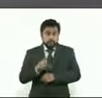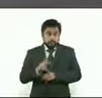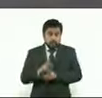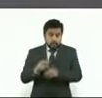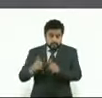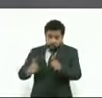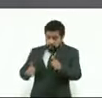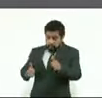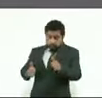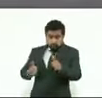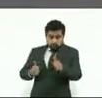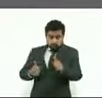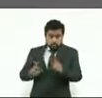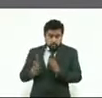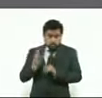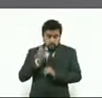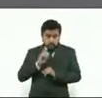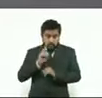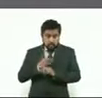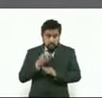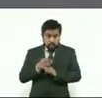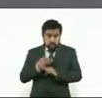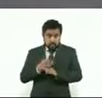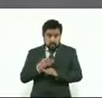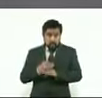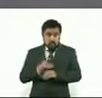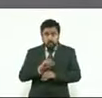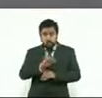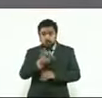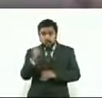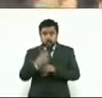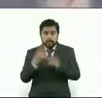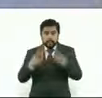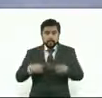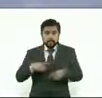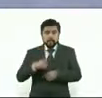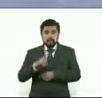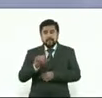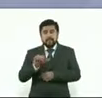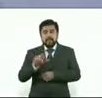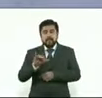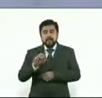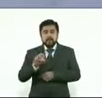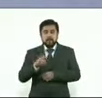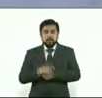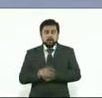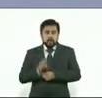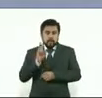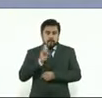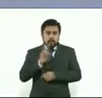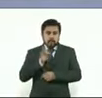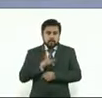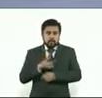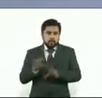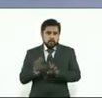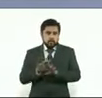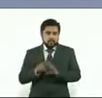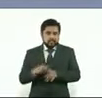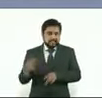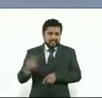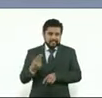alejó tanto y viene regresando Darío Castro. No sé si este, digamos, esfuerzo extra que tiene que hacer